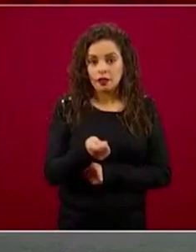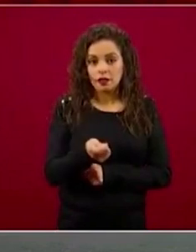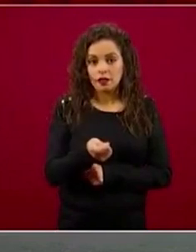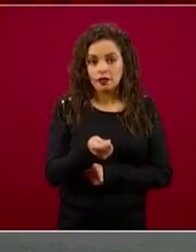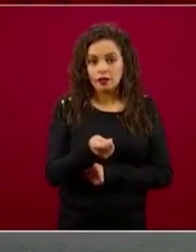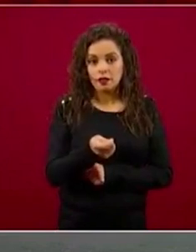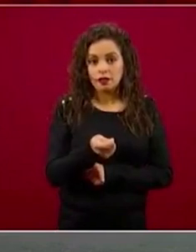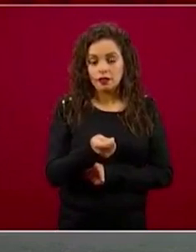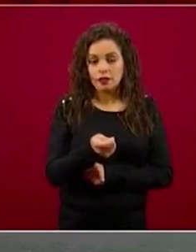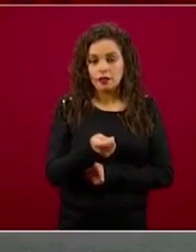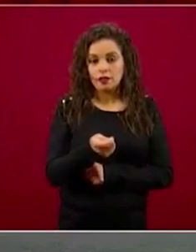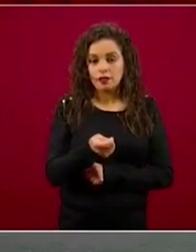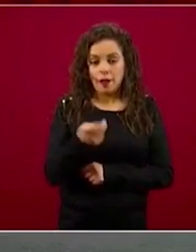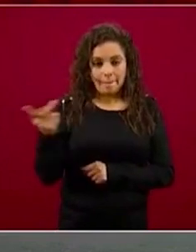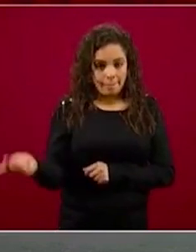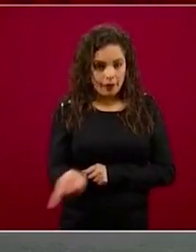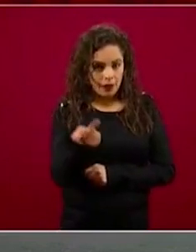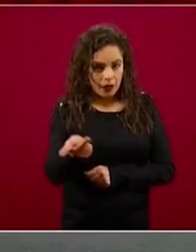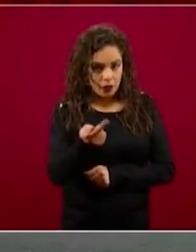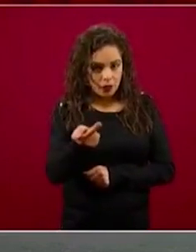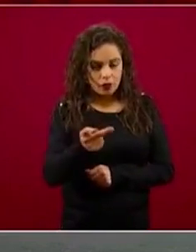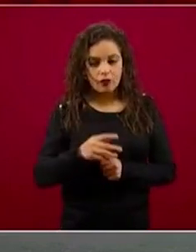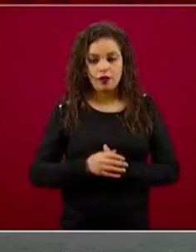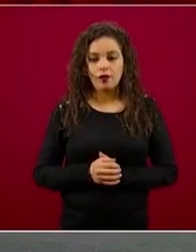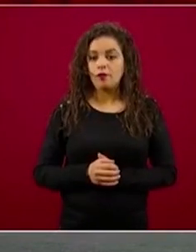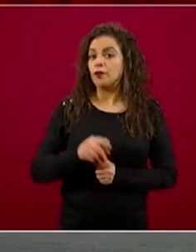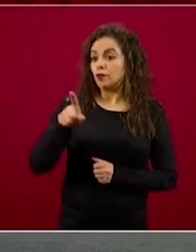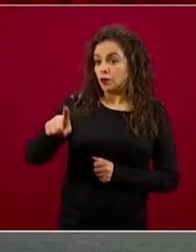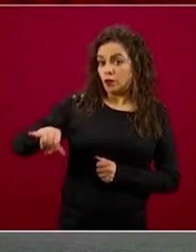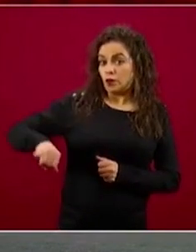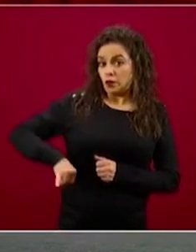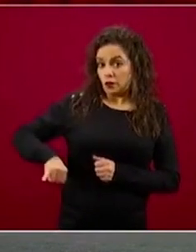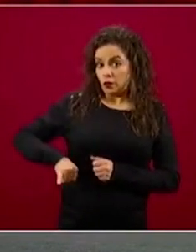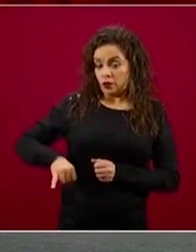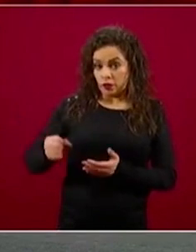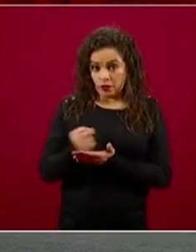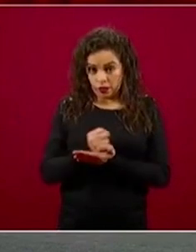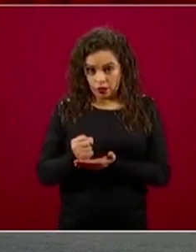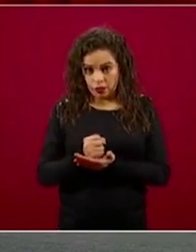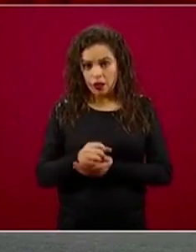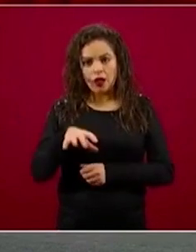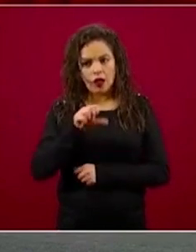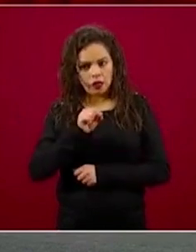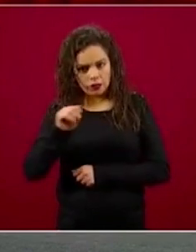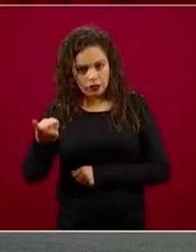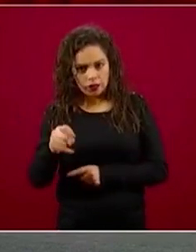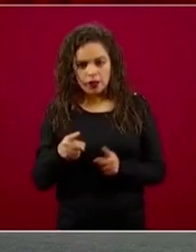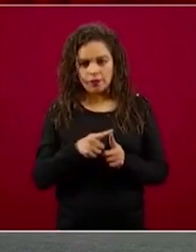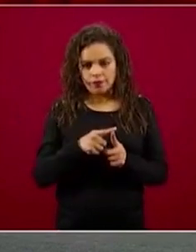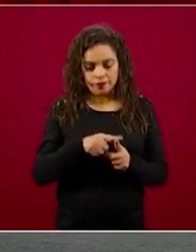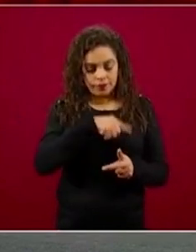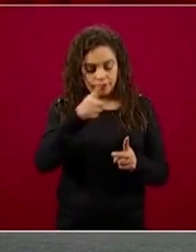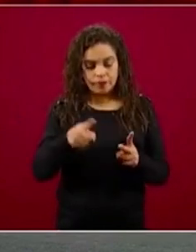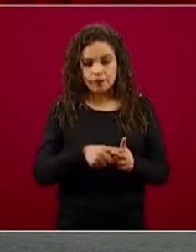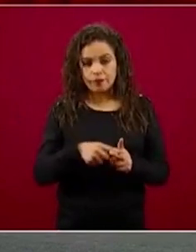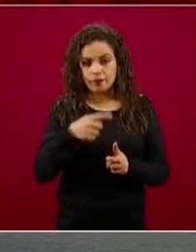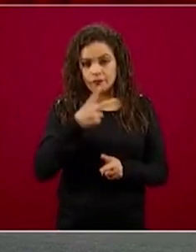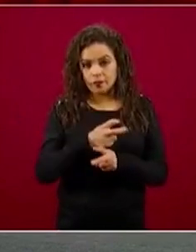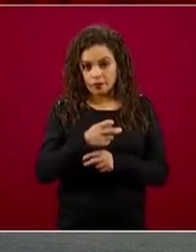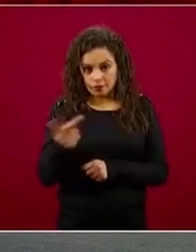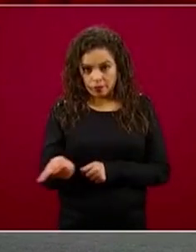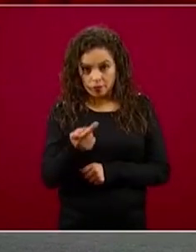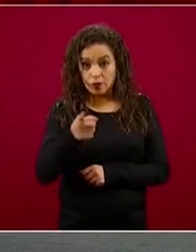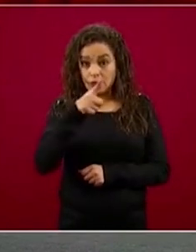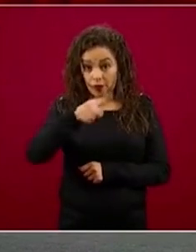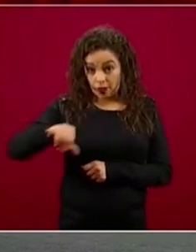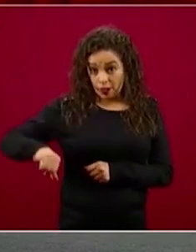segunda pregunta. La pregunta es, ¿está usted interesado en un crédito? Sí. La segunda pregunta es, ¿está usted interesado en pagar